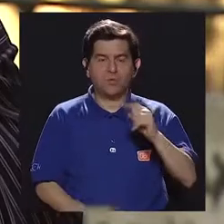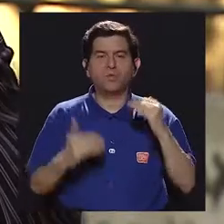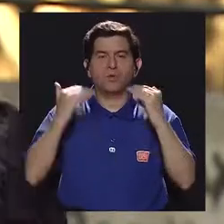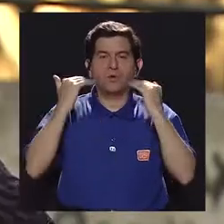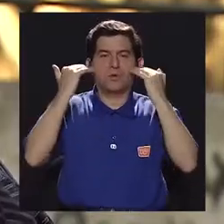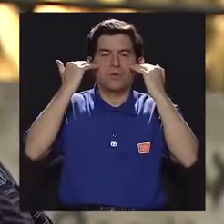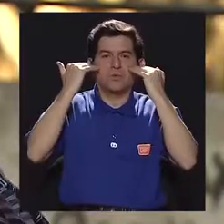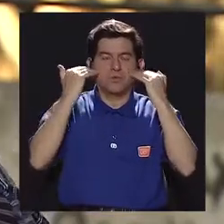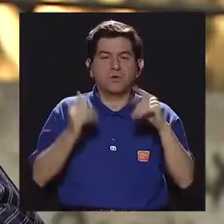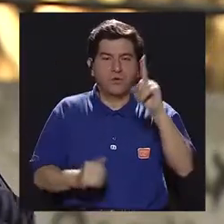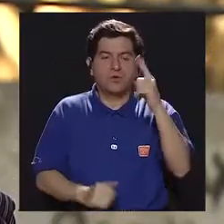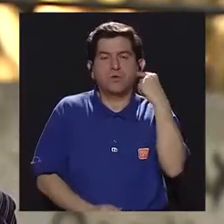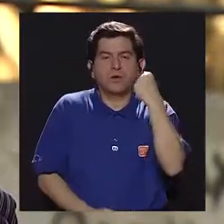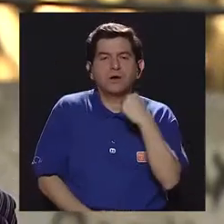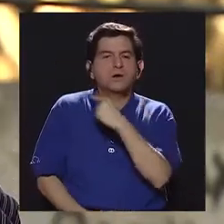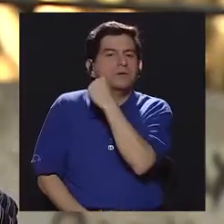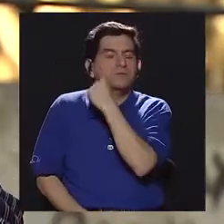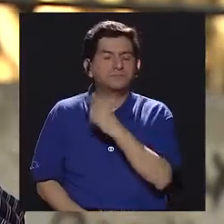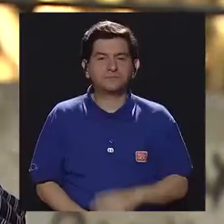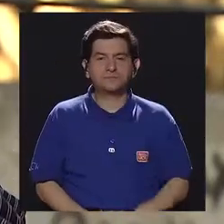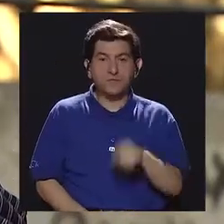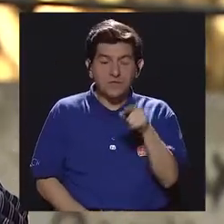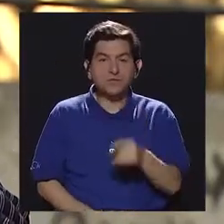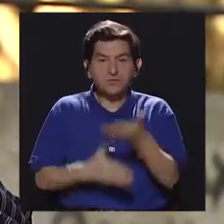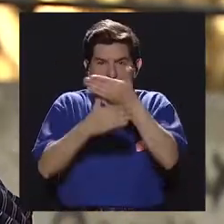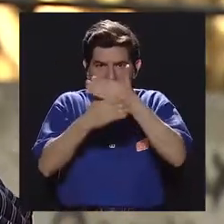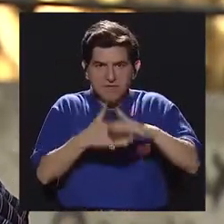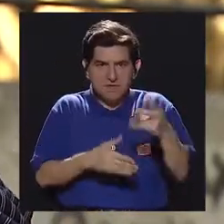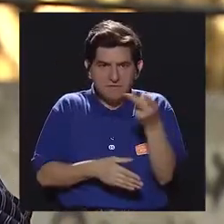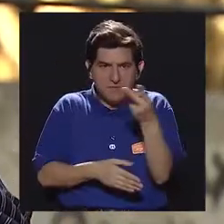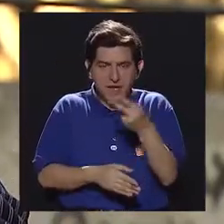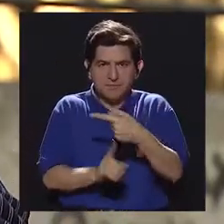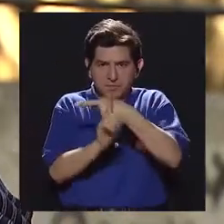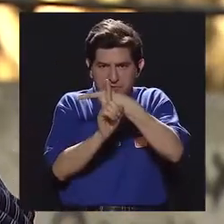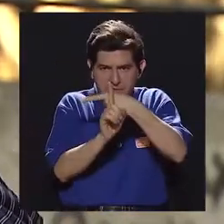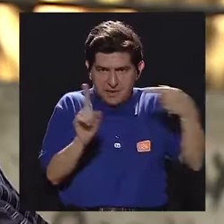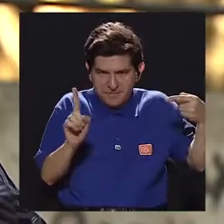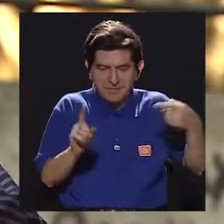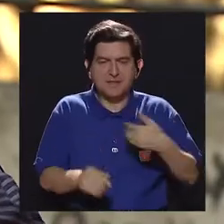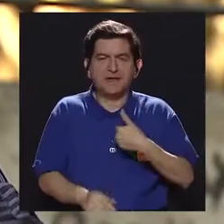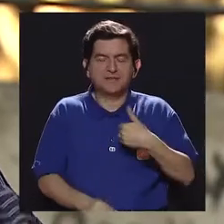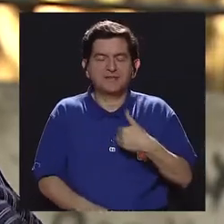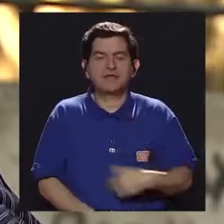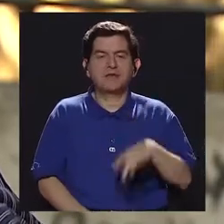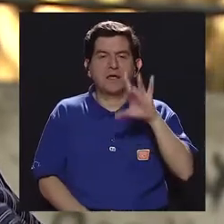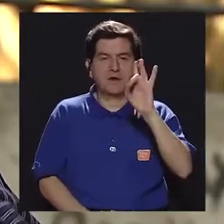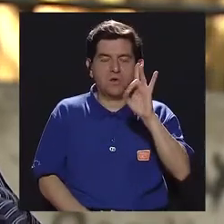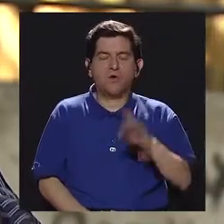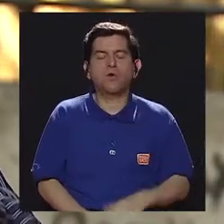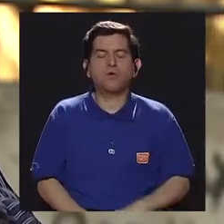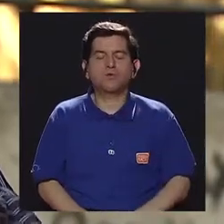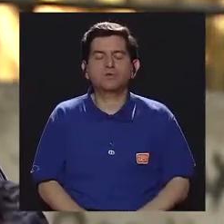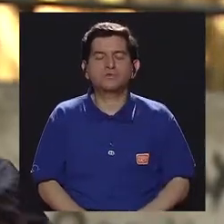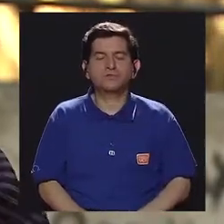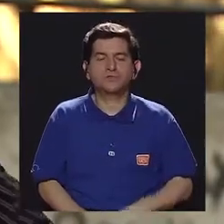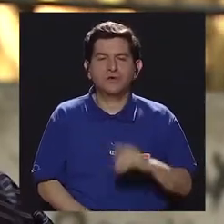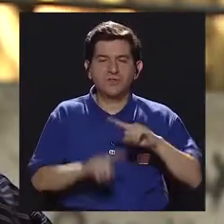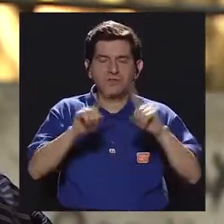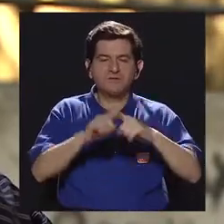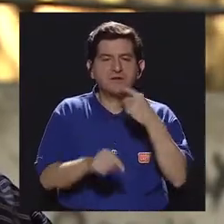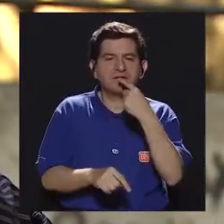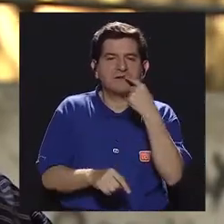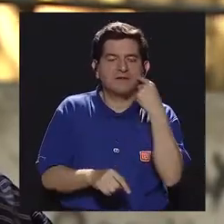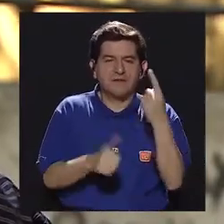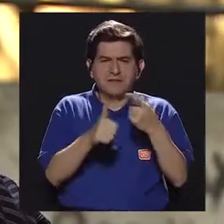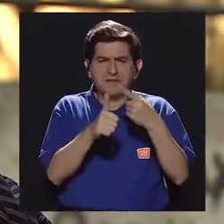maxilar superior y una mandíbula. ¿Okay? Si vos divides ambos huesos a la mitad, tenés 8 dientes empezando a contar